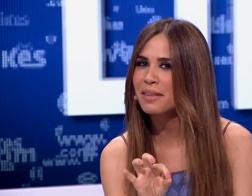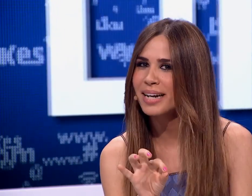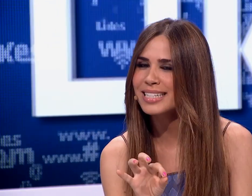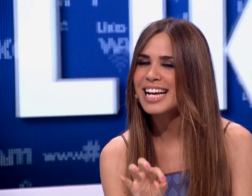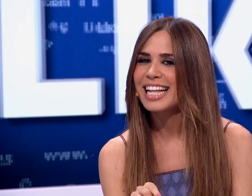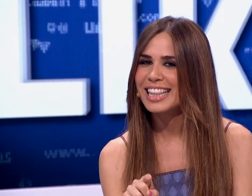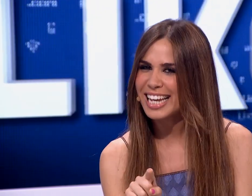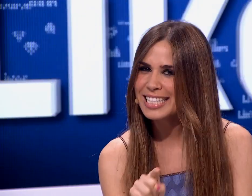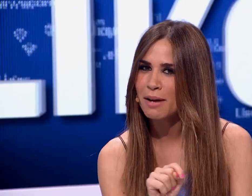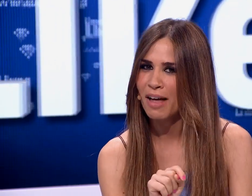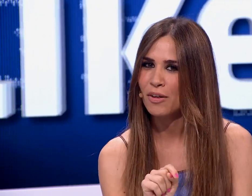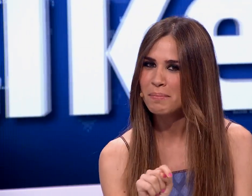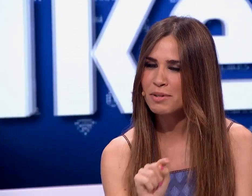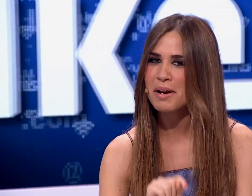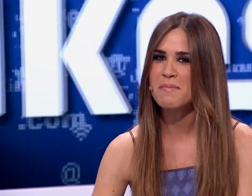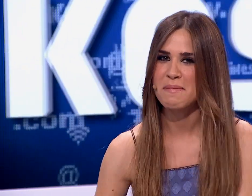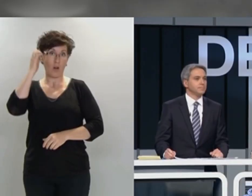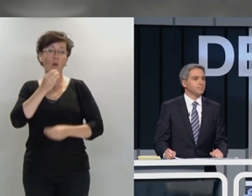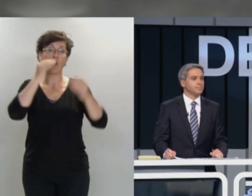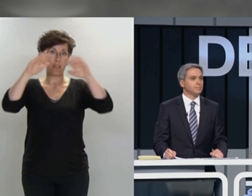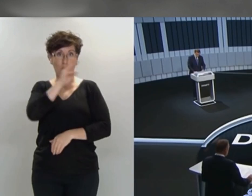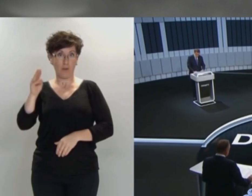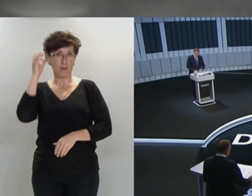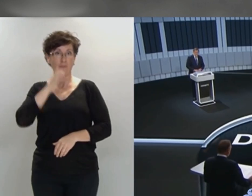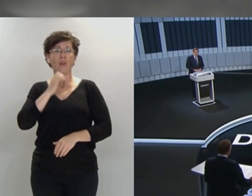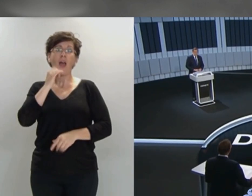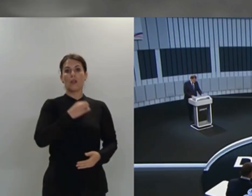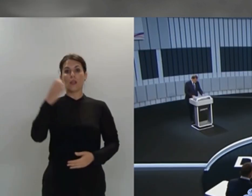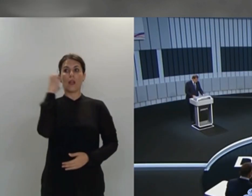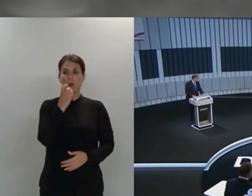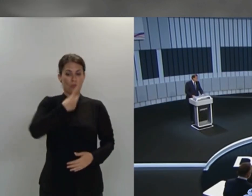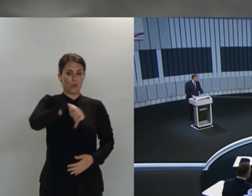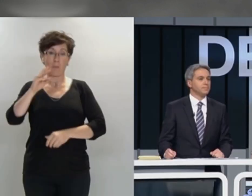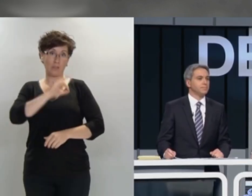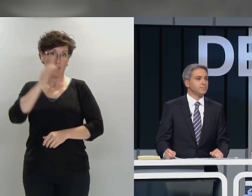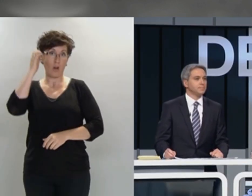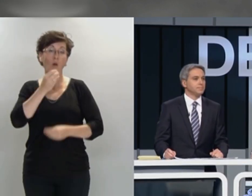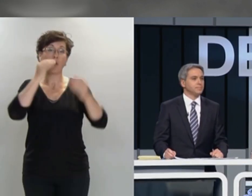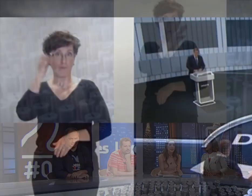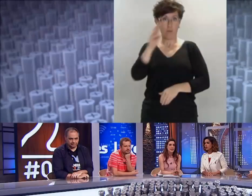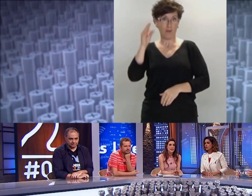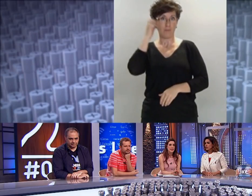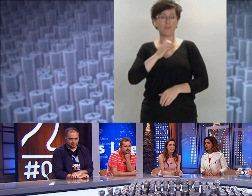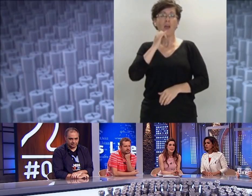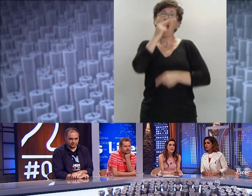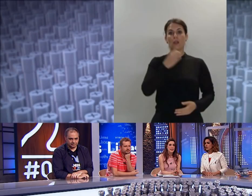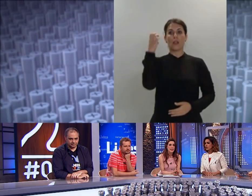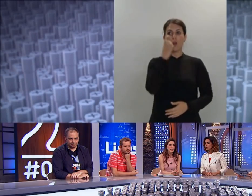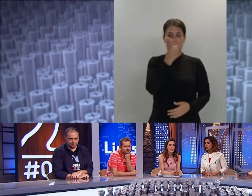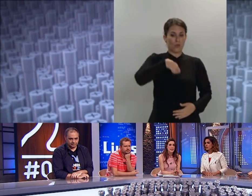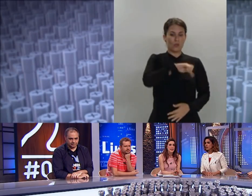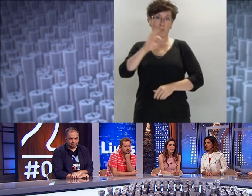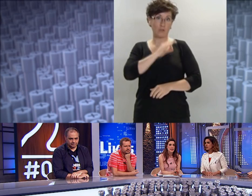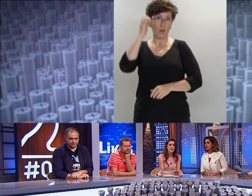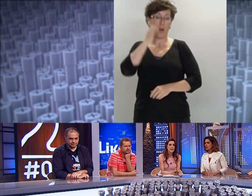a prueba, a ver si adivináis de quién están hablando. Vamos a ver el primero, ¿de quién creéis que se trata? ¿Veis cómo ella,